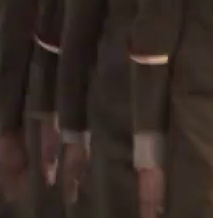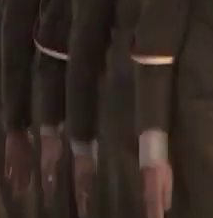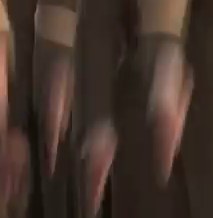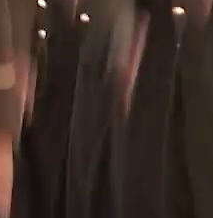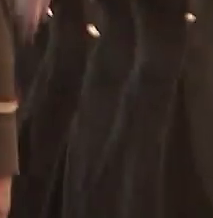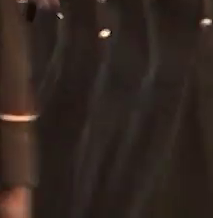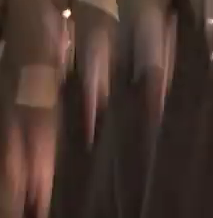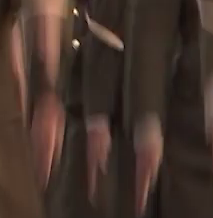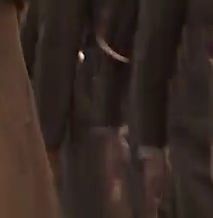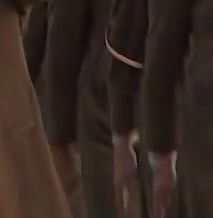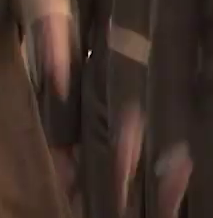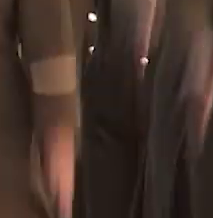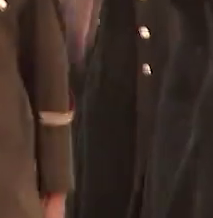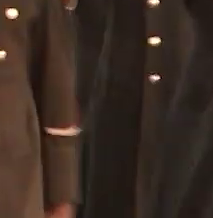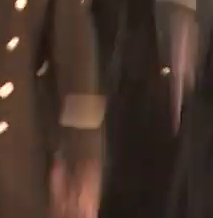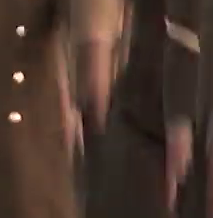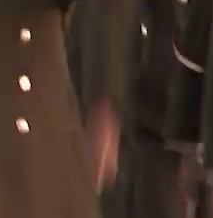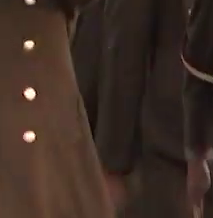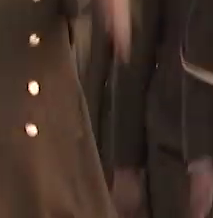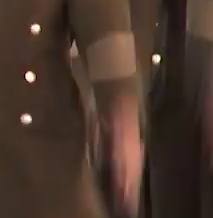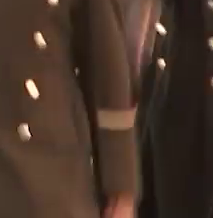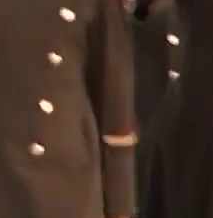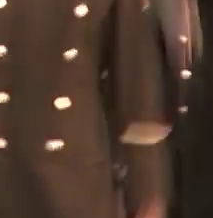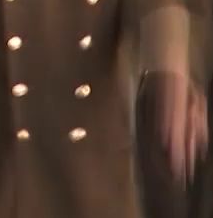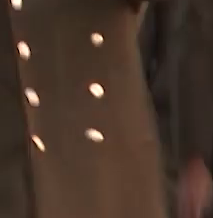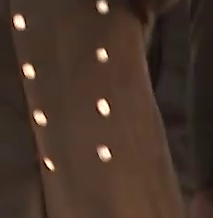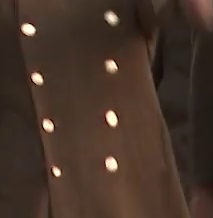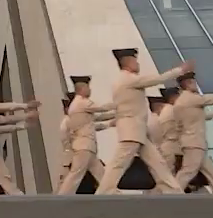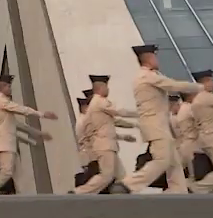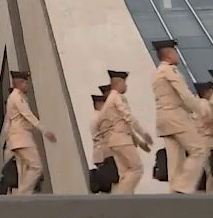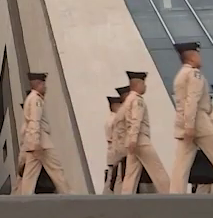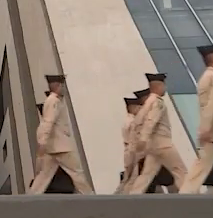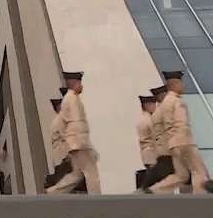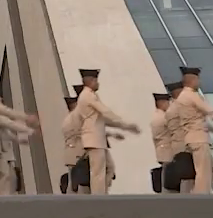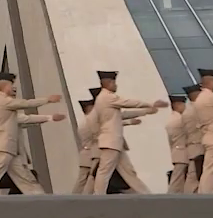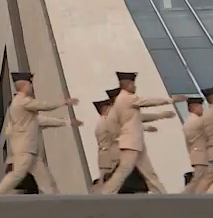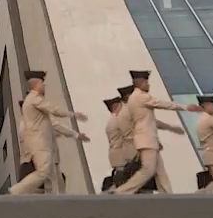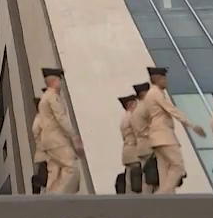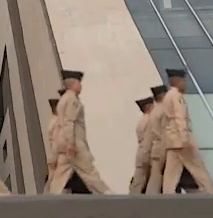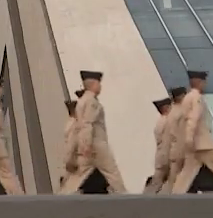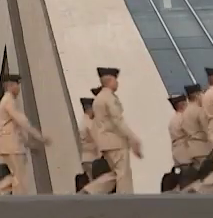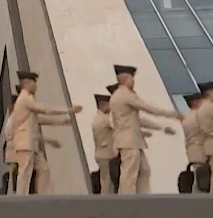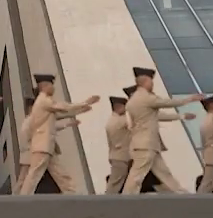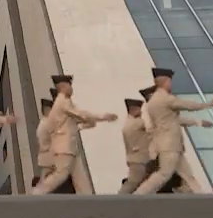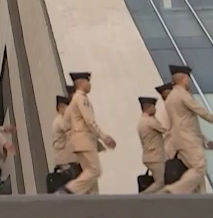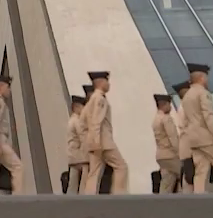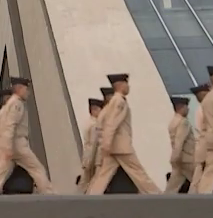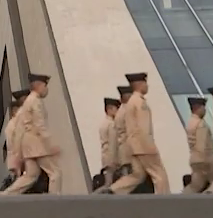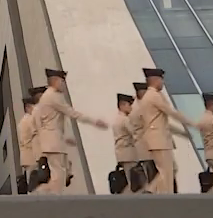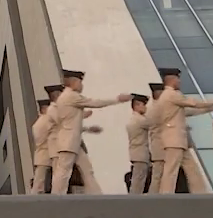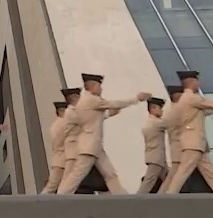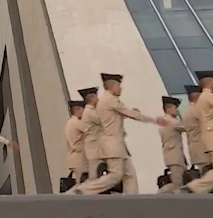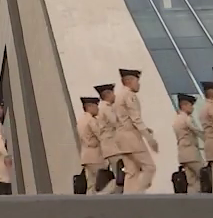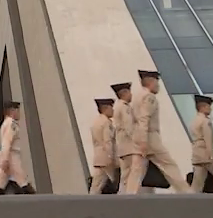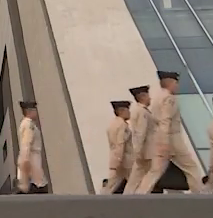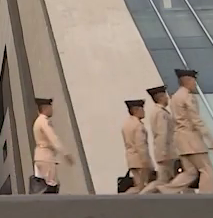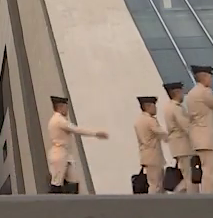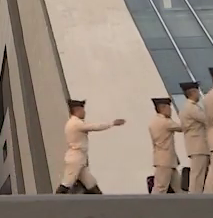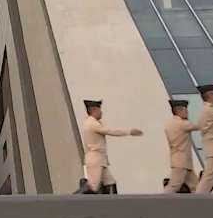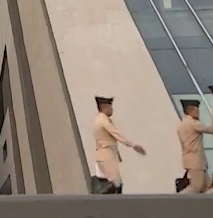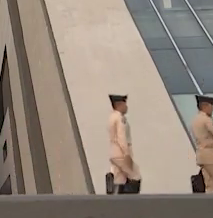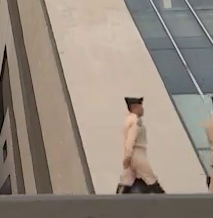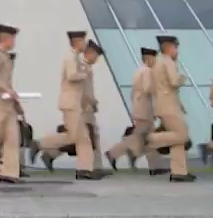Al menos sé que yo sí voy, al menos sé que yo sí voy. Voy a luchar, voy